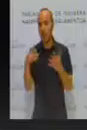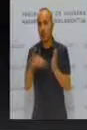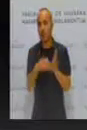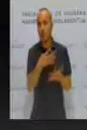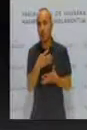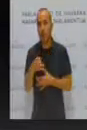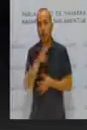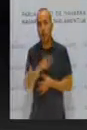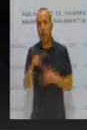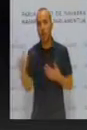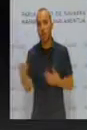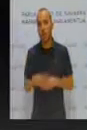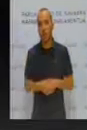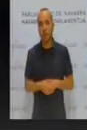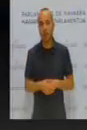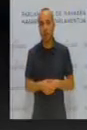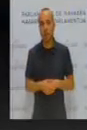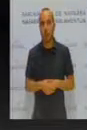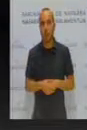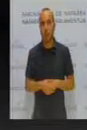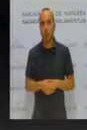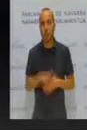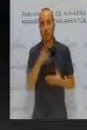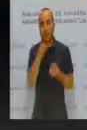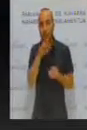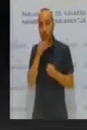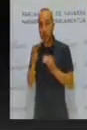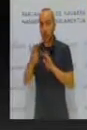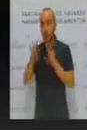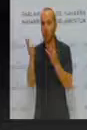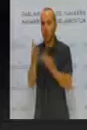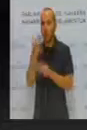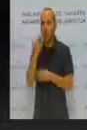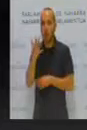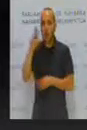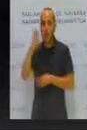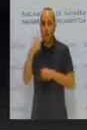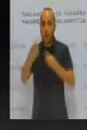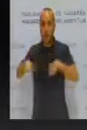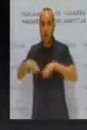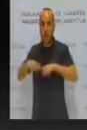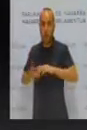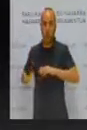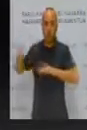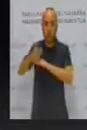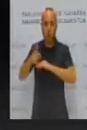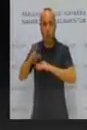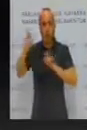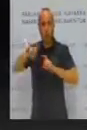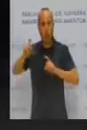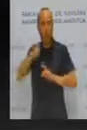6.943. Con estos datos dados por el Consejo Escolar de Navarra, Junta Superior de Educación, ¿qué se demuestra? En primer